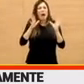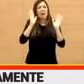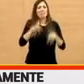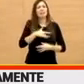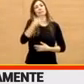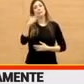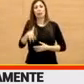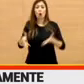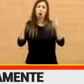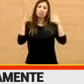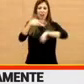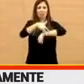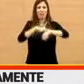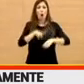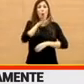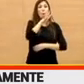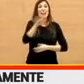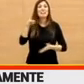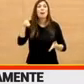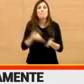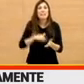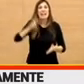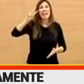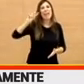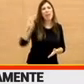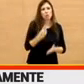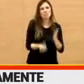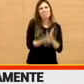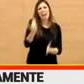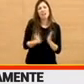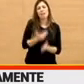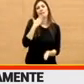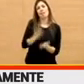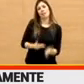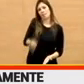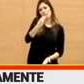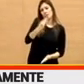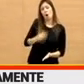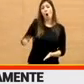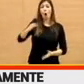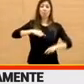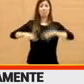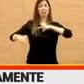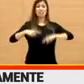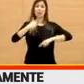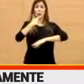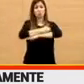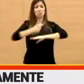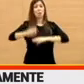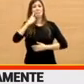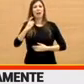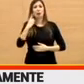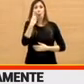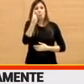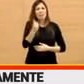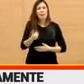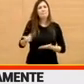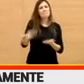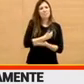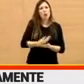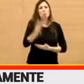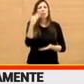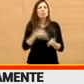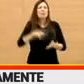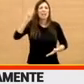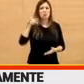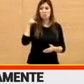40.000 euros al día o directivos de la banca que cobren más de 4.000 euros al día. Esas circunstancias tienen que ver con las estructuras